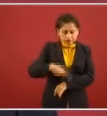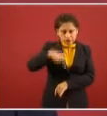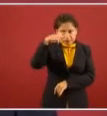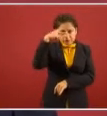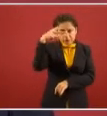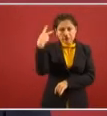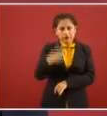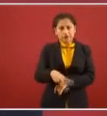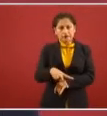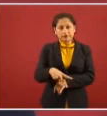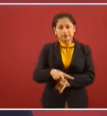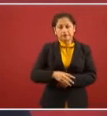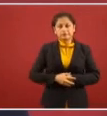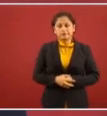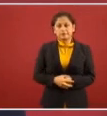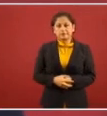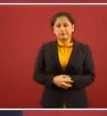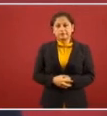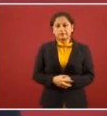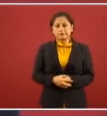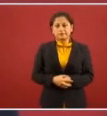Y eso